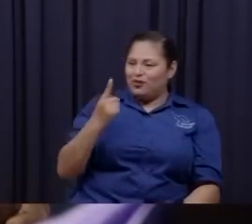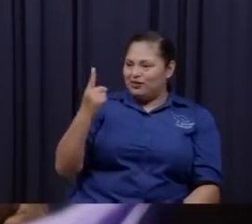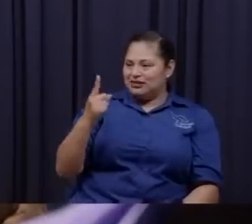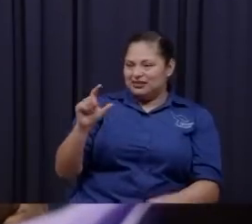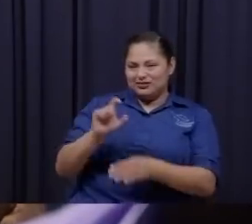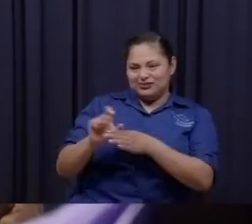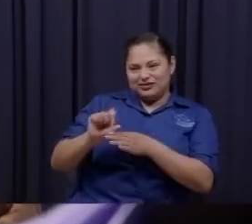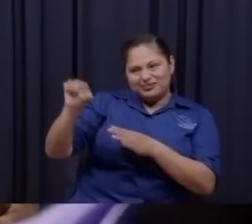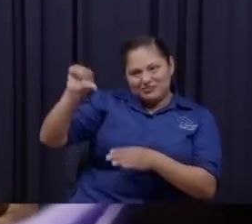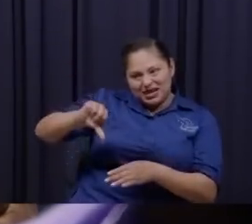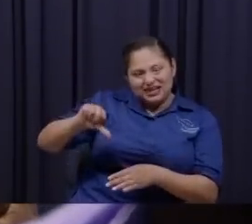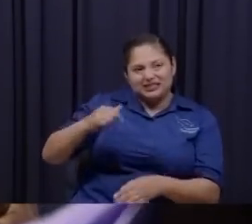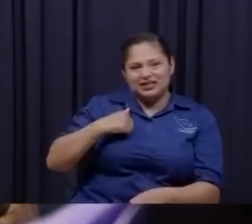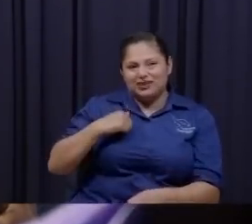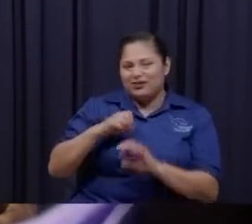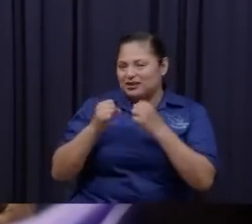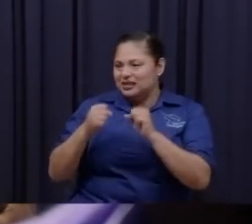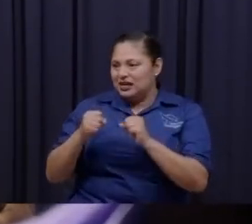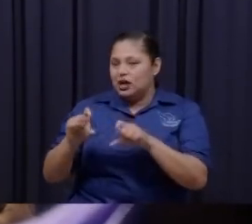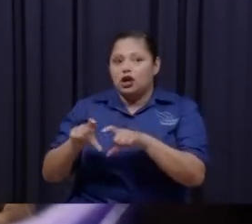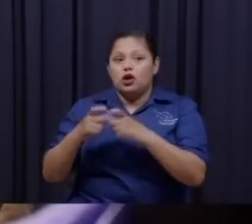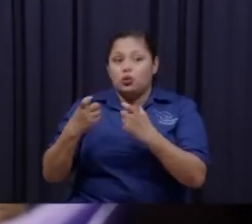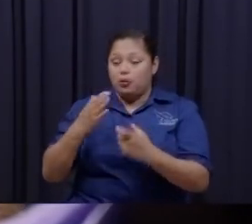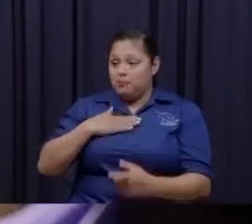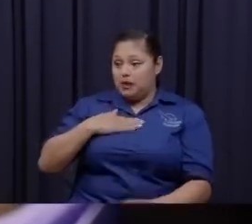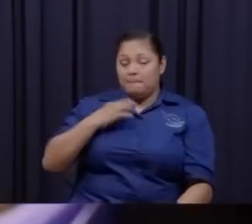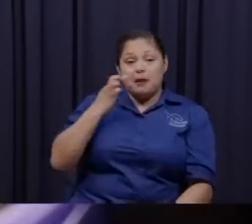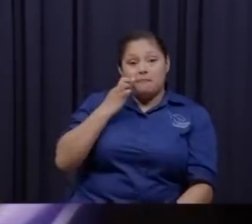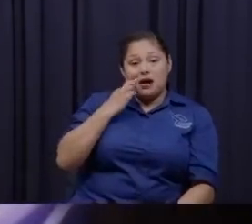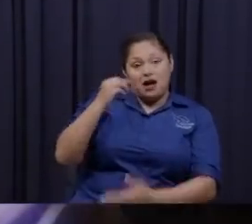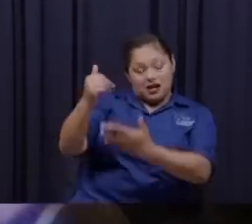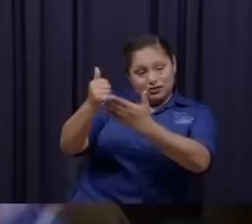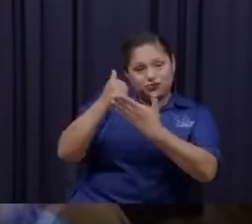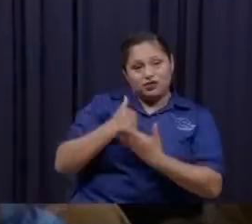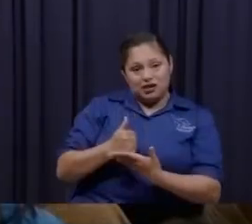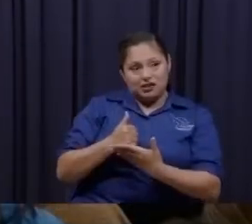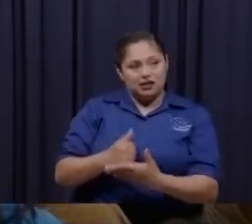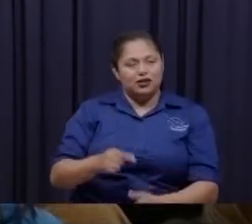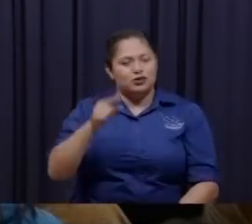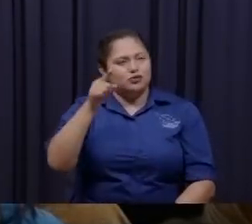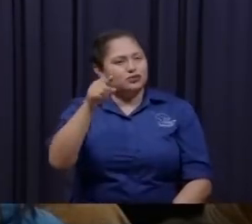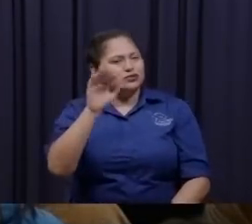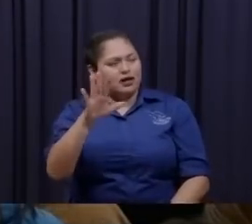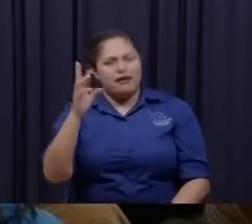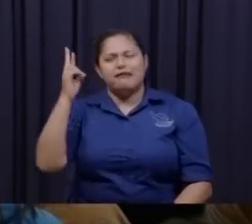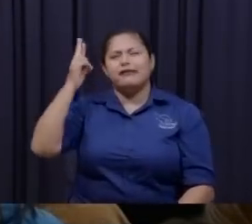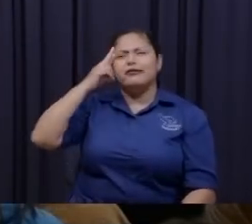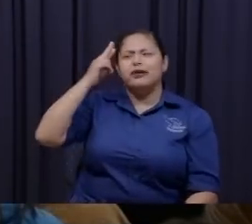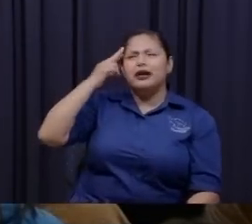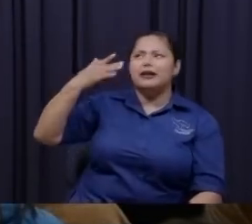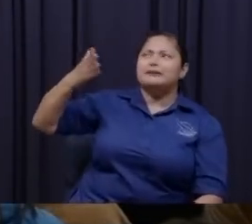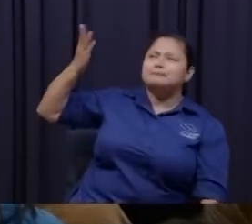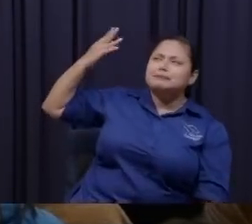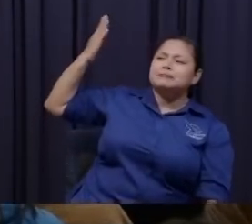clavos y cómo él me había ayudado. ¿Se acuerda aquella vez